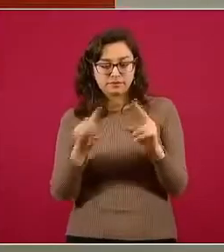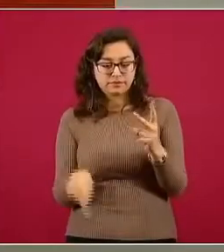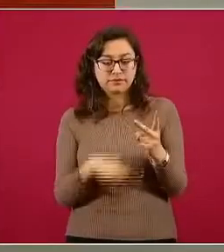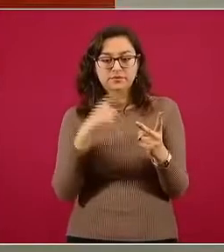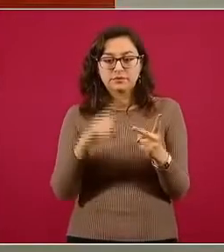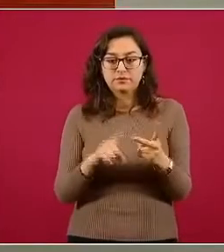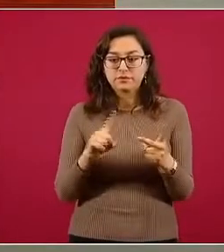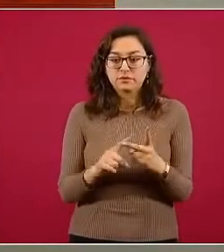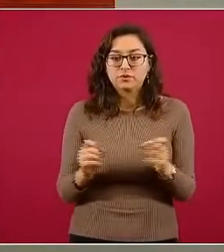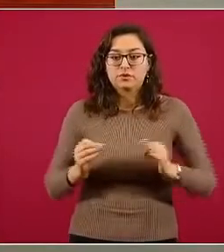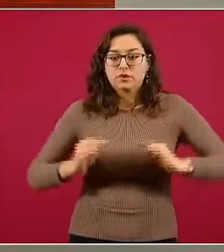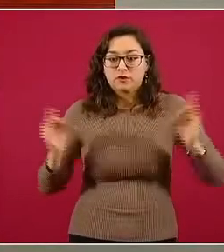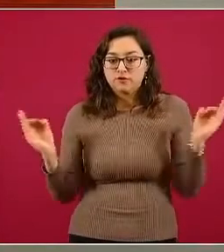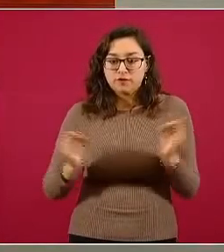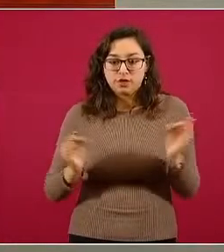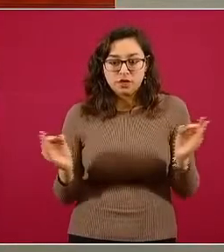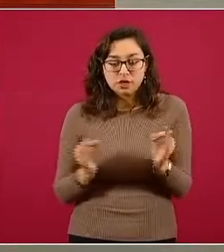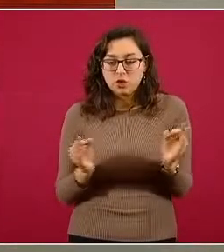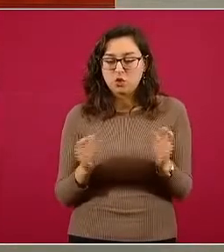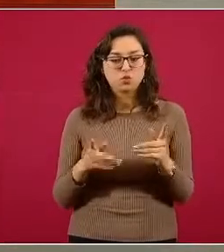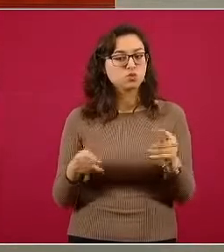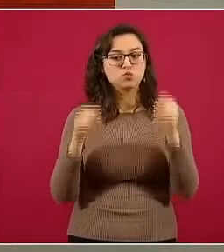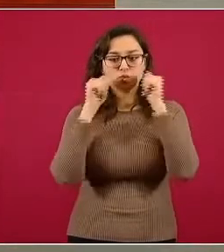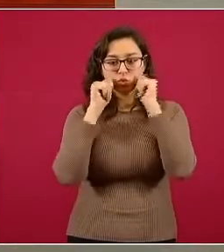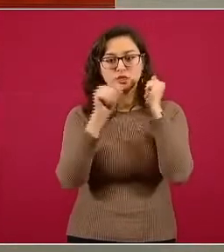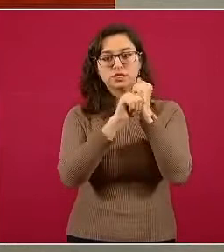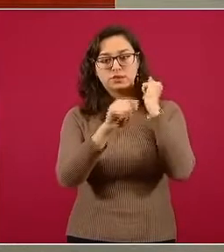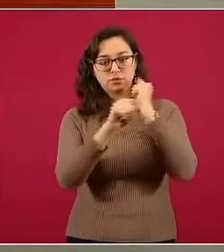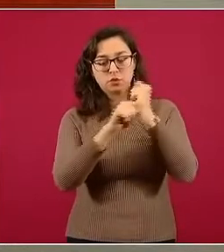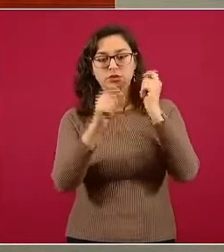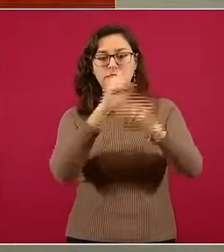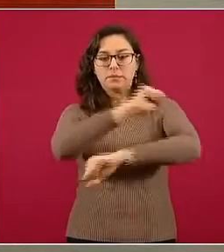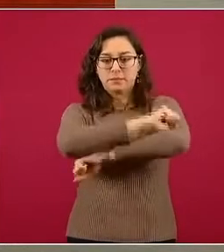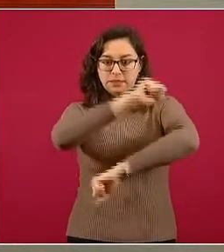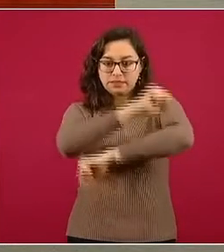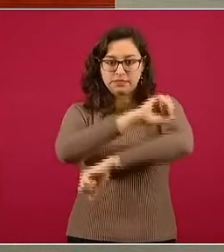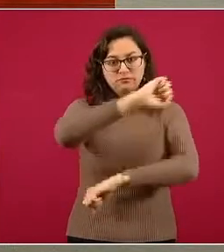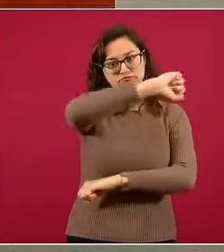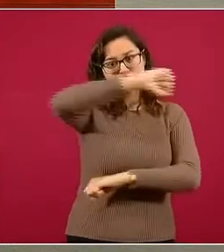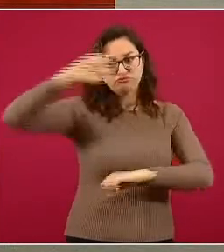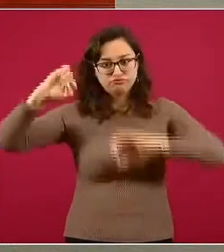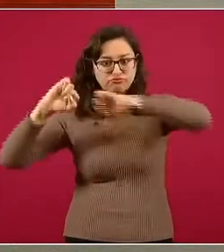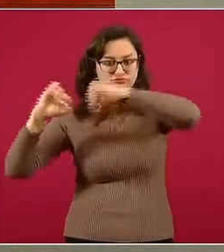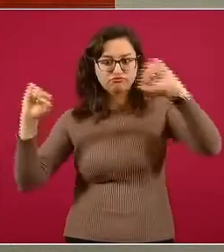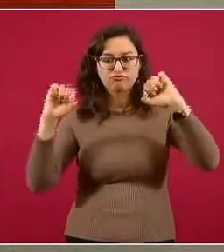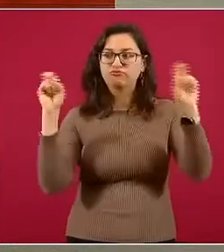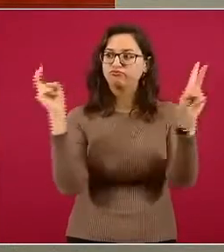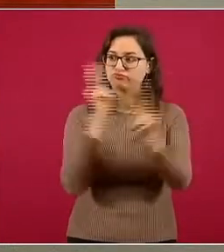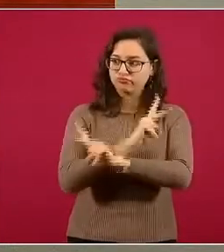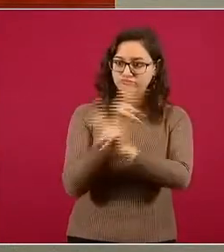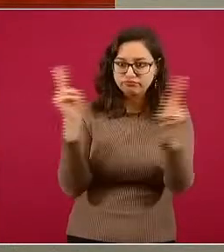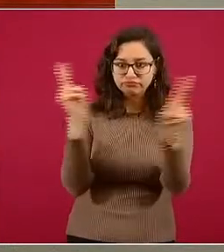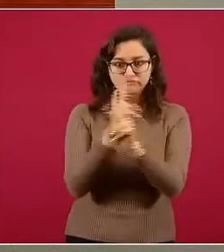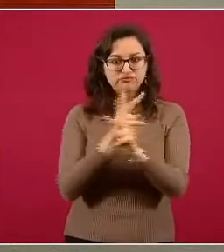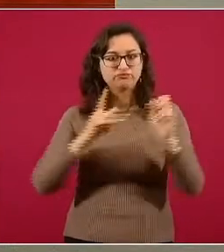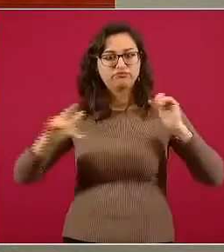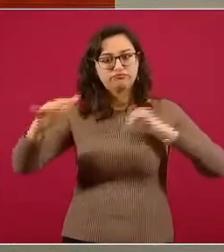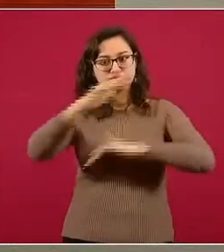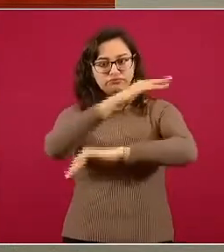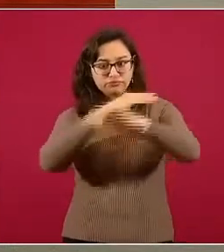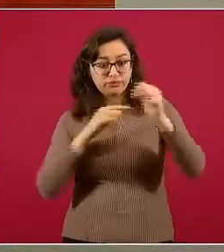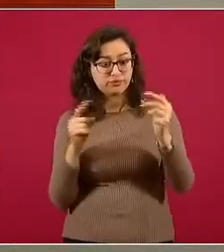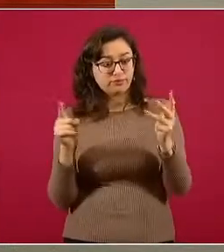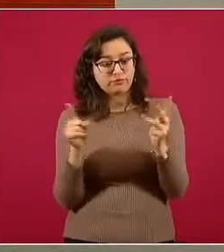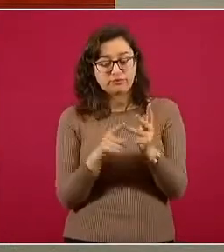aunque haga frío, abrir las ventanas del transporte para que haya ventilación y circule el aire. Y 3, lavarse